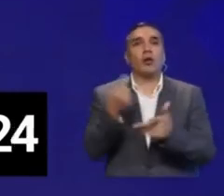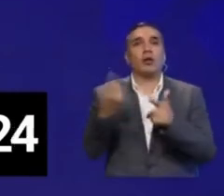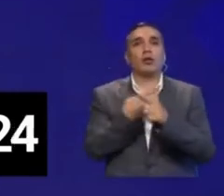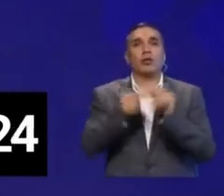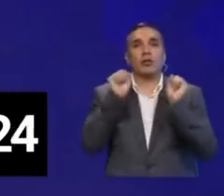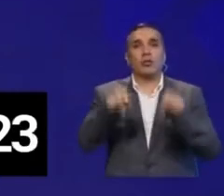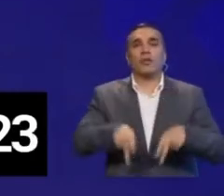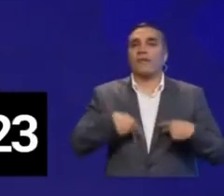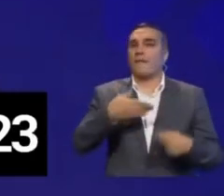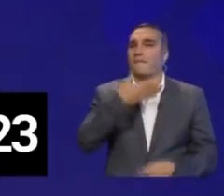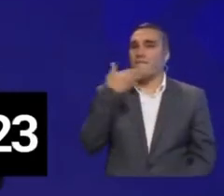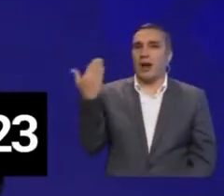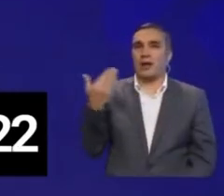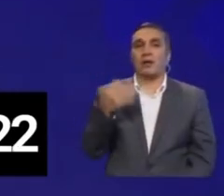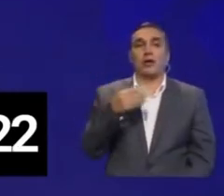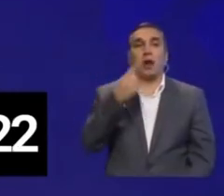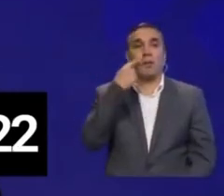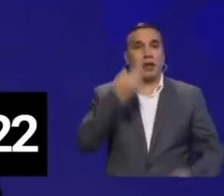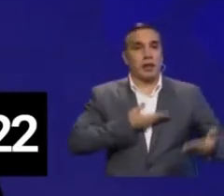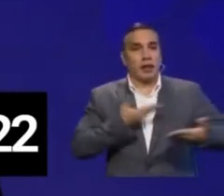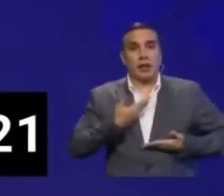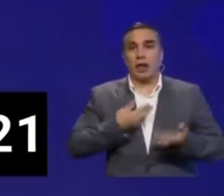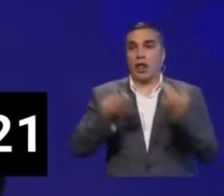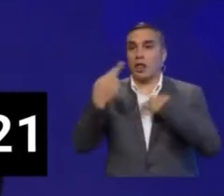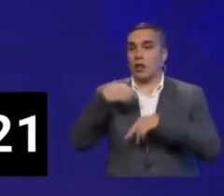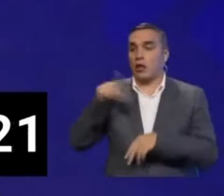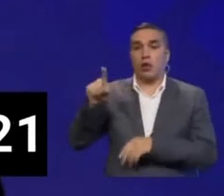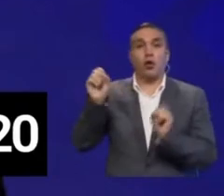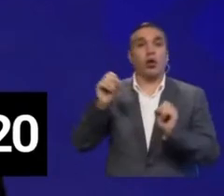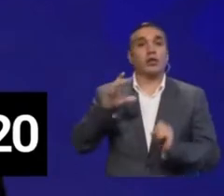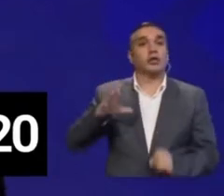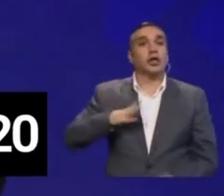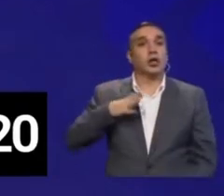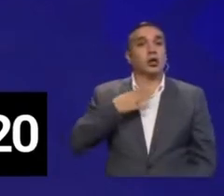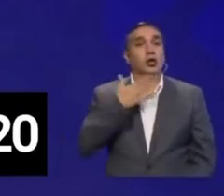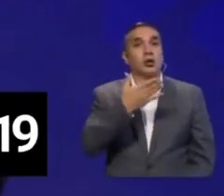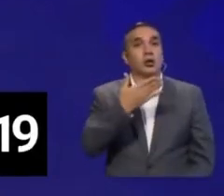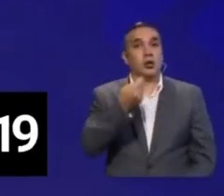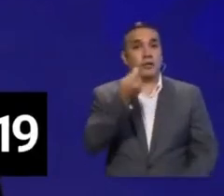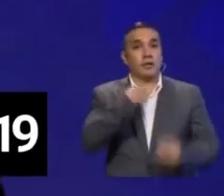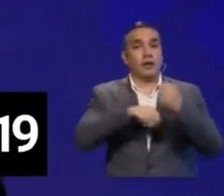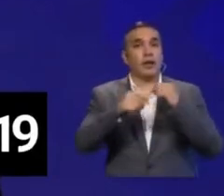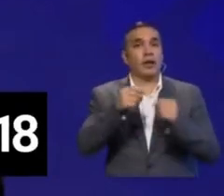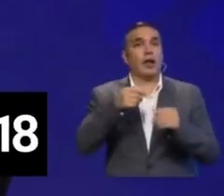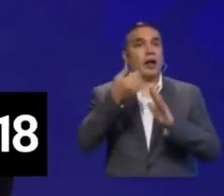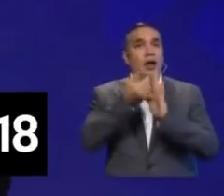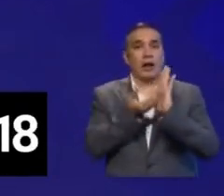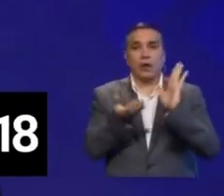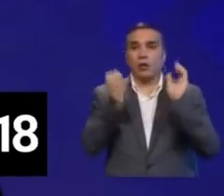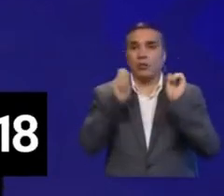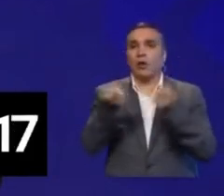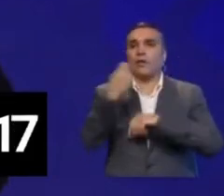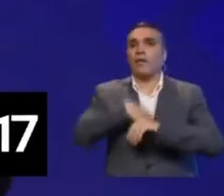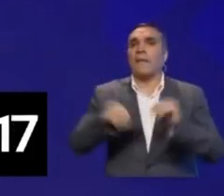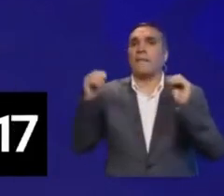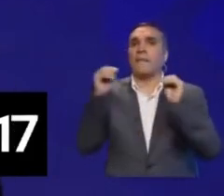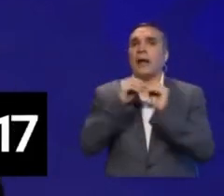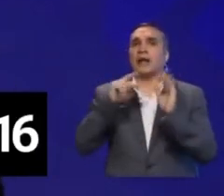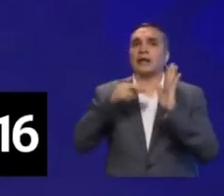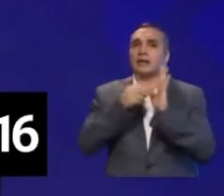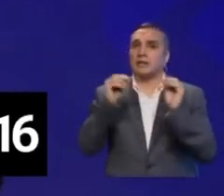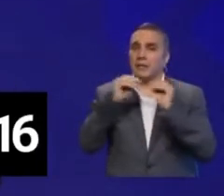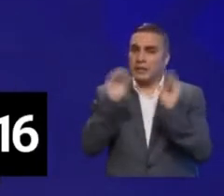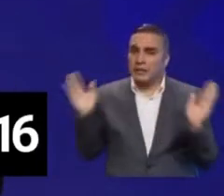vivir mejor. Que el señor de la tienda, el señor del comercio o la señora que da ventas en artesanía pueda vender más. Eso va a generar